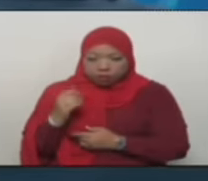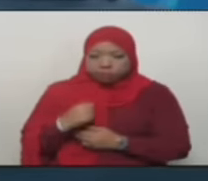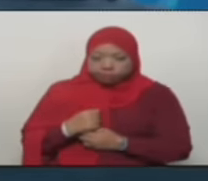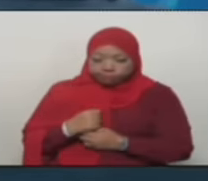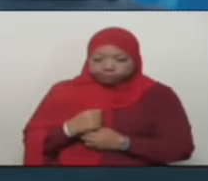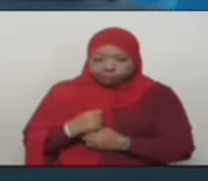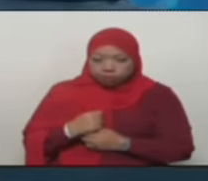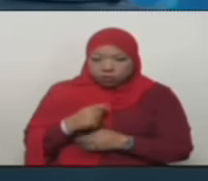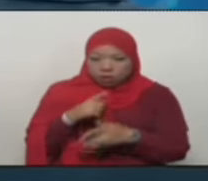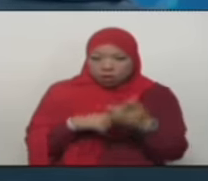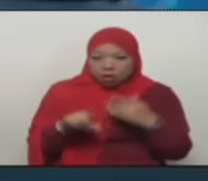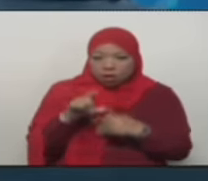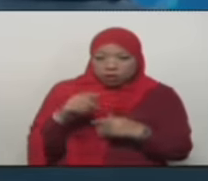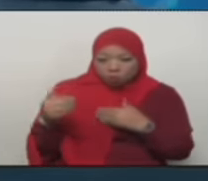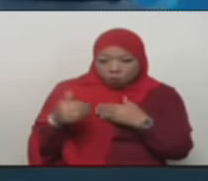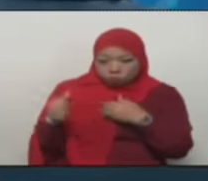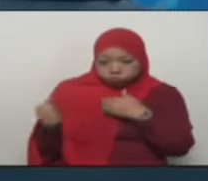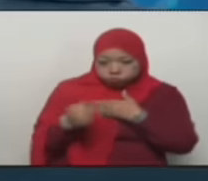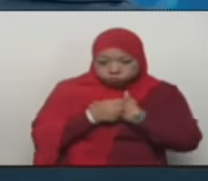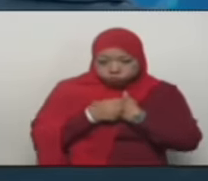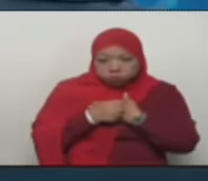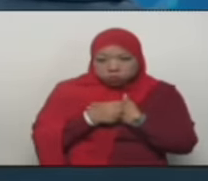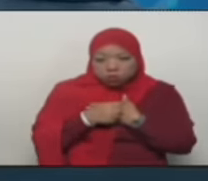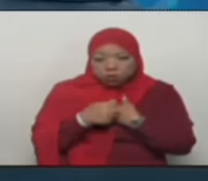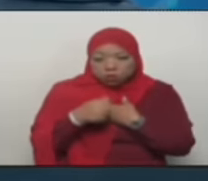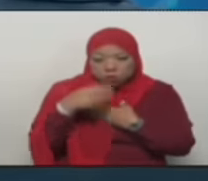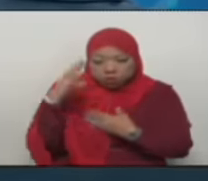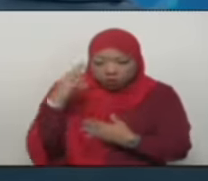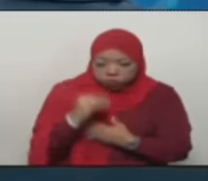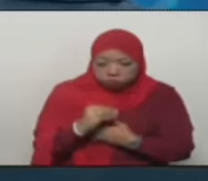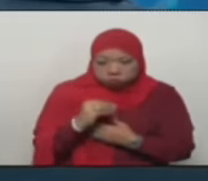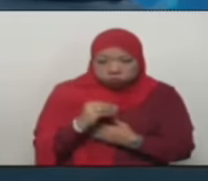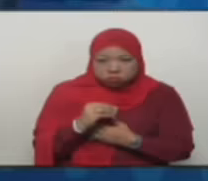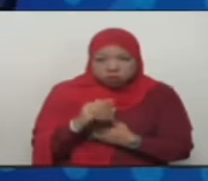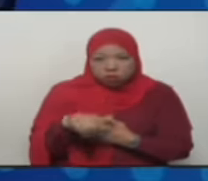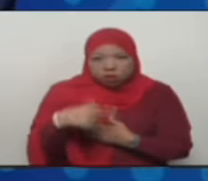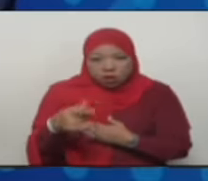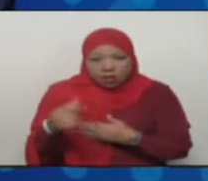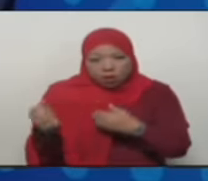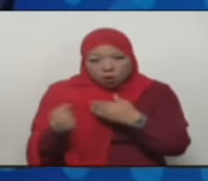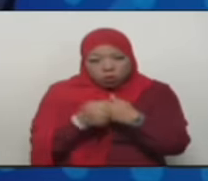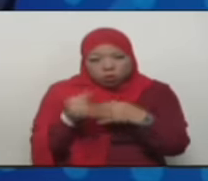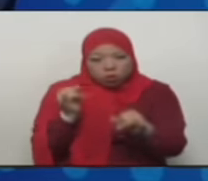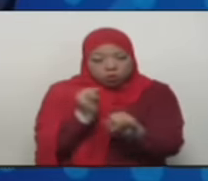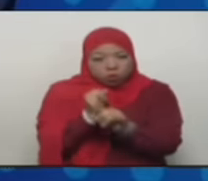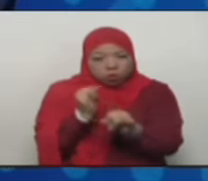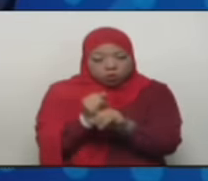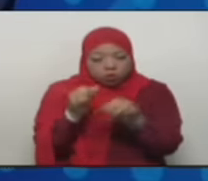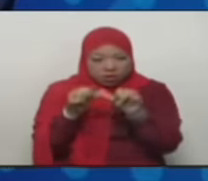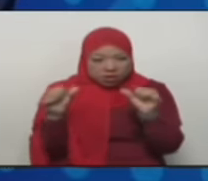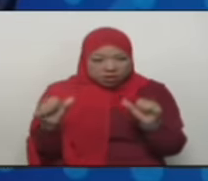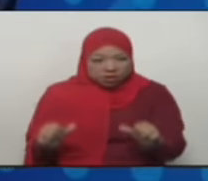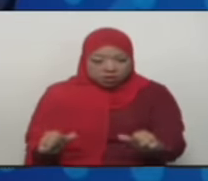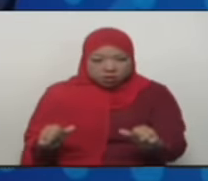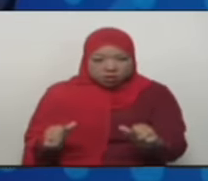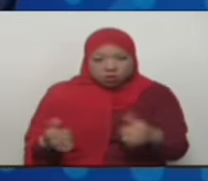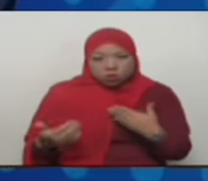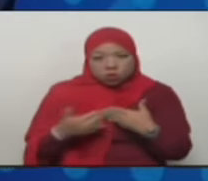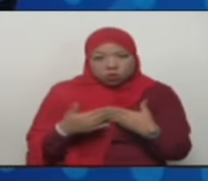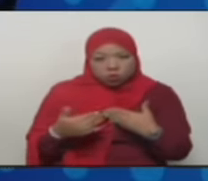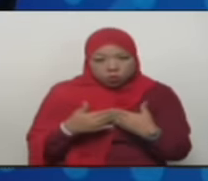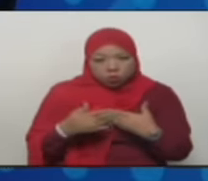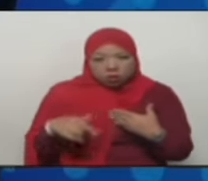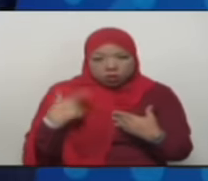el golpe eléctrico a las 8 de la noche, luego hacen el golpe cibernético contra los sistemas de transmisión y luego